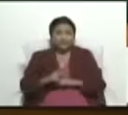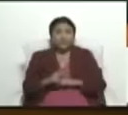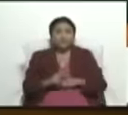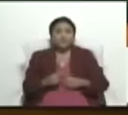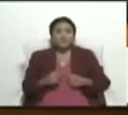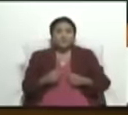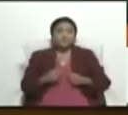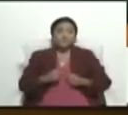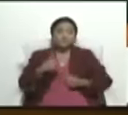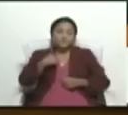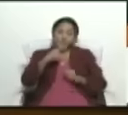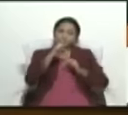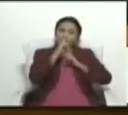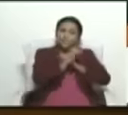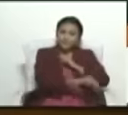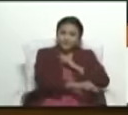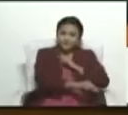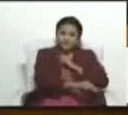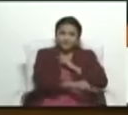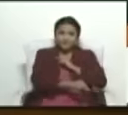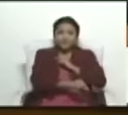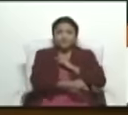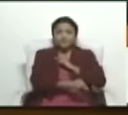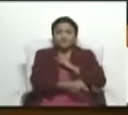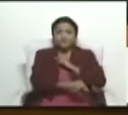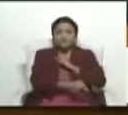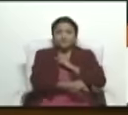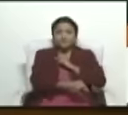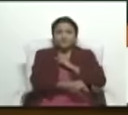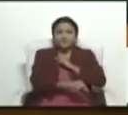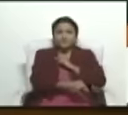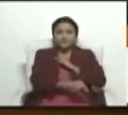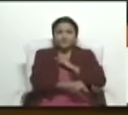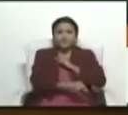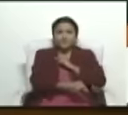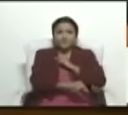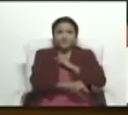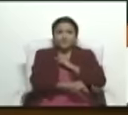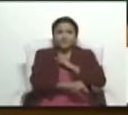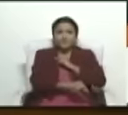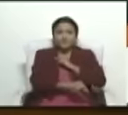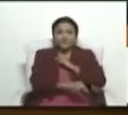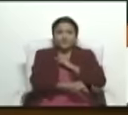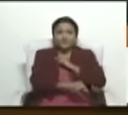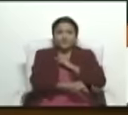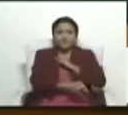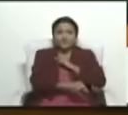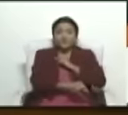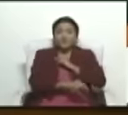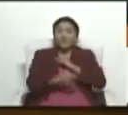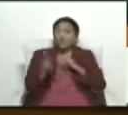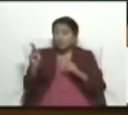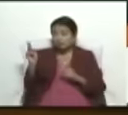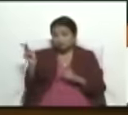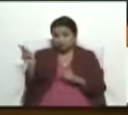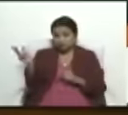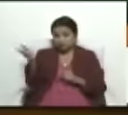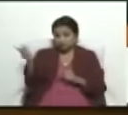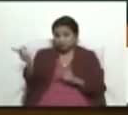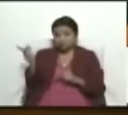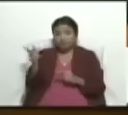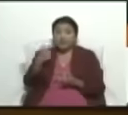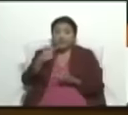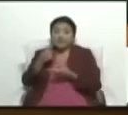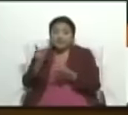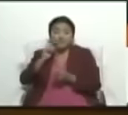Yo me retiro y les digo que tenían chance hasta el día posterior para